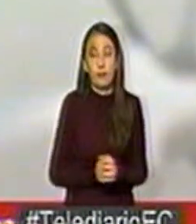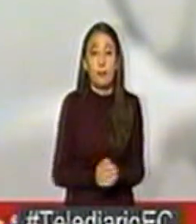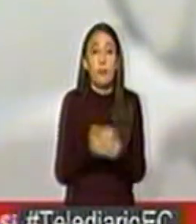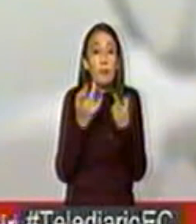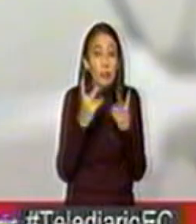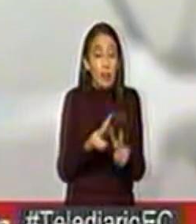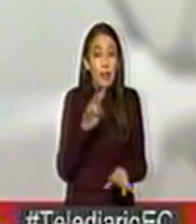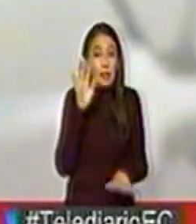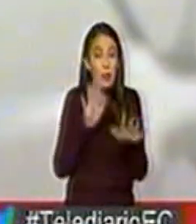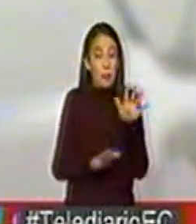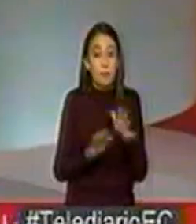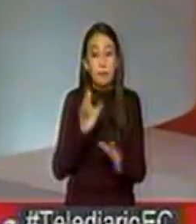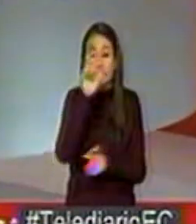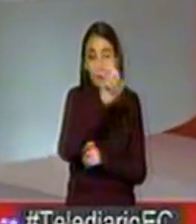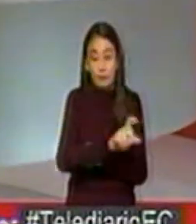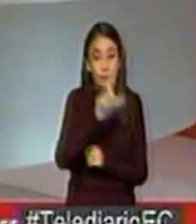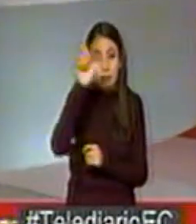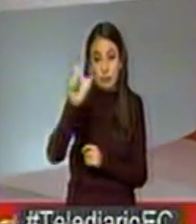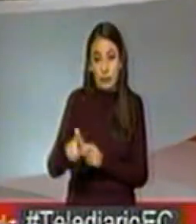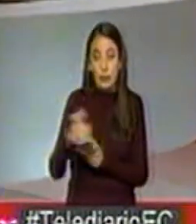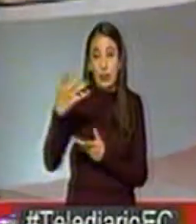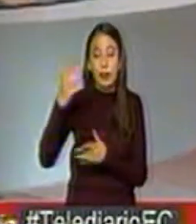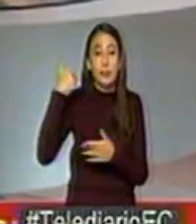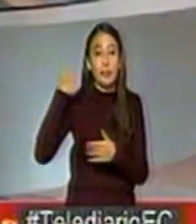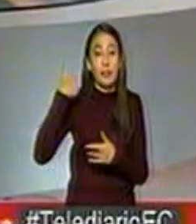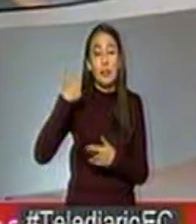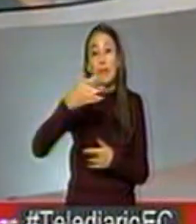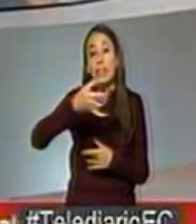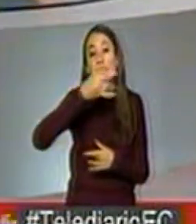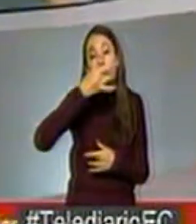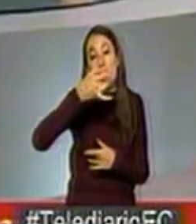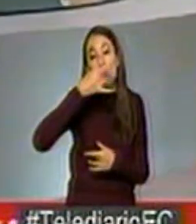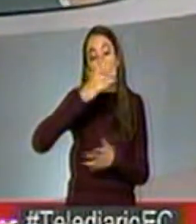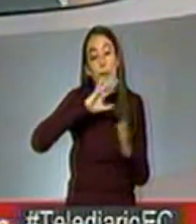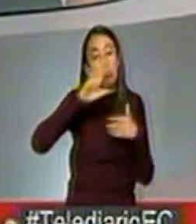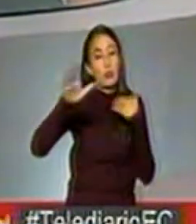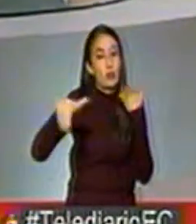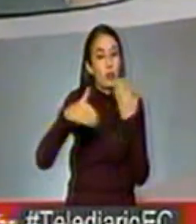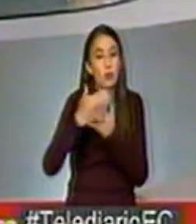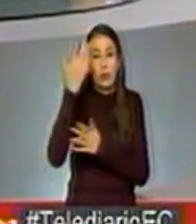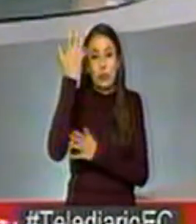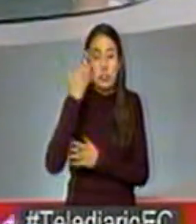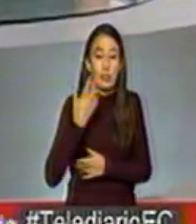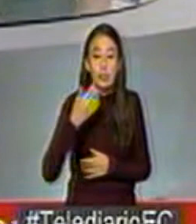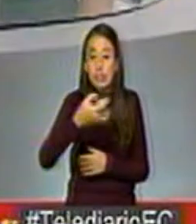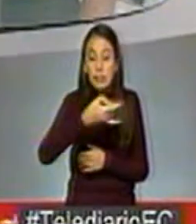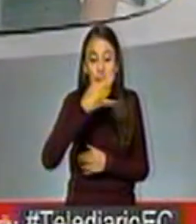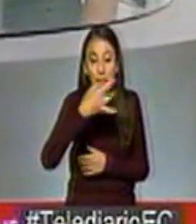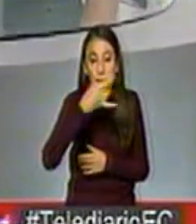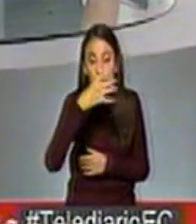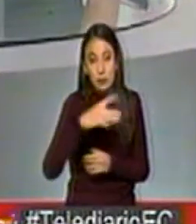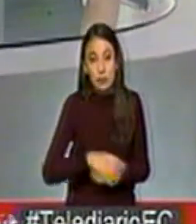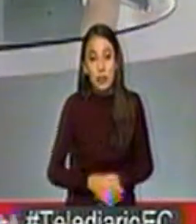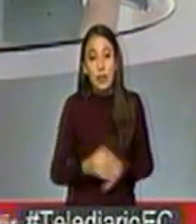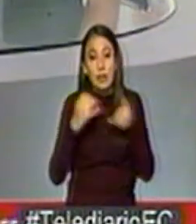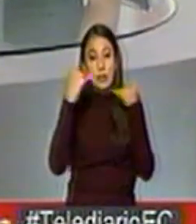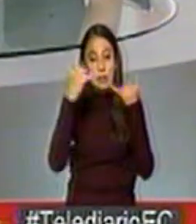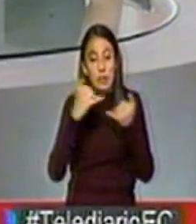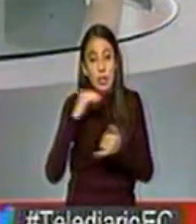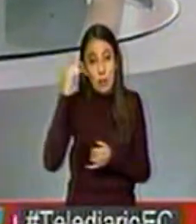que los pacientes tengan que tomar medicación continua y de por vida. Y eso y el